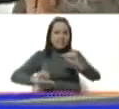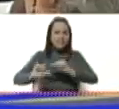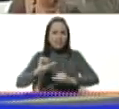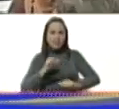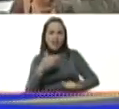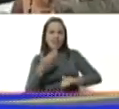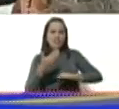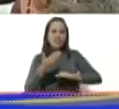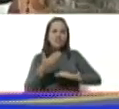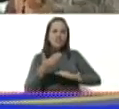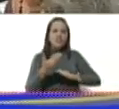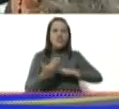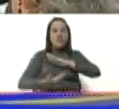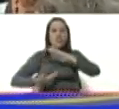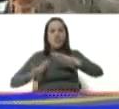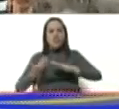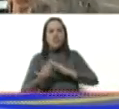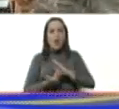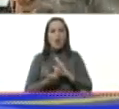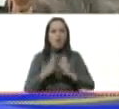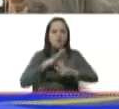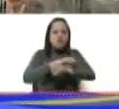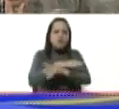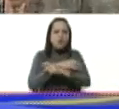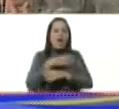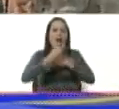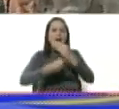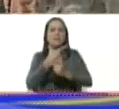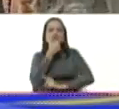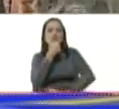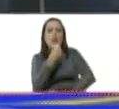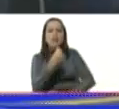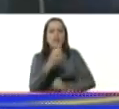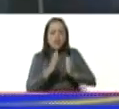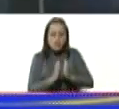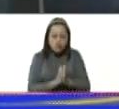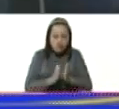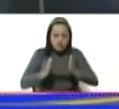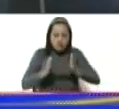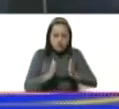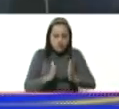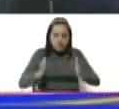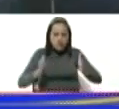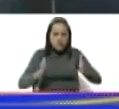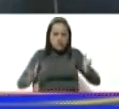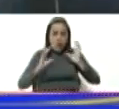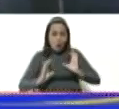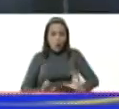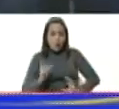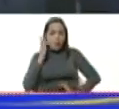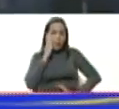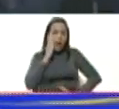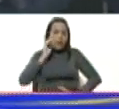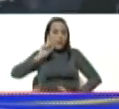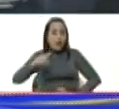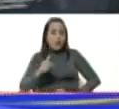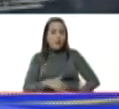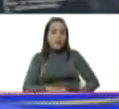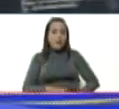es, musculares, que facilitan la dilatación, la relajación de la mujer y